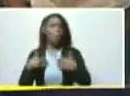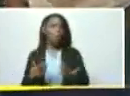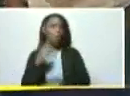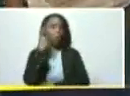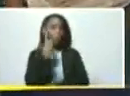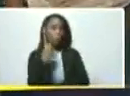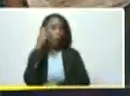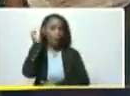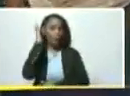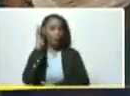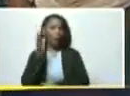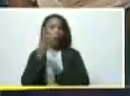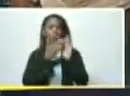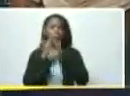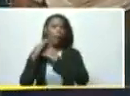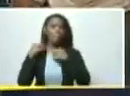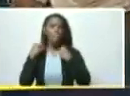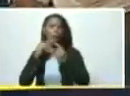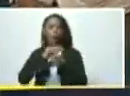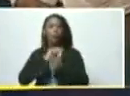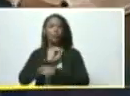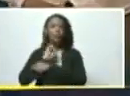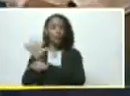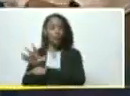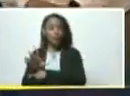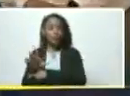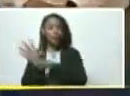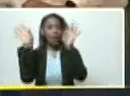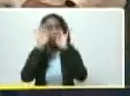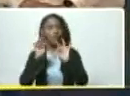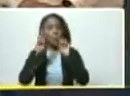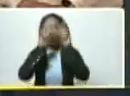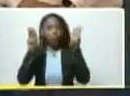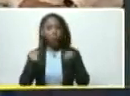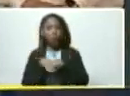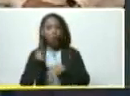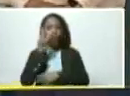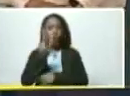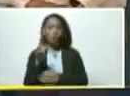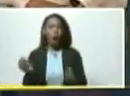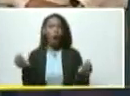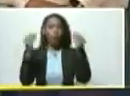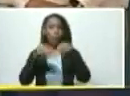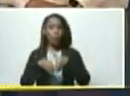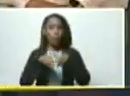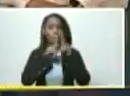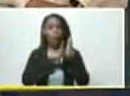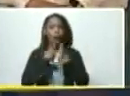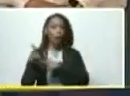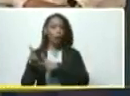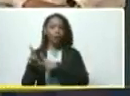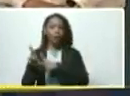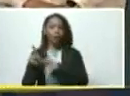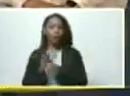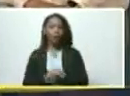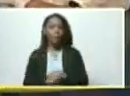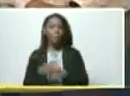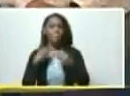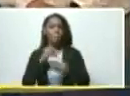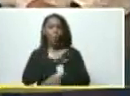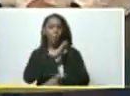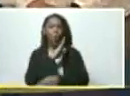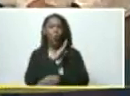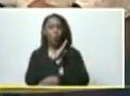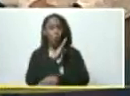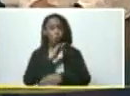1, asambleas comunitarias para la transferencia metodológica. 2, acordar un plan organizado para poder